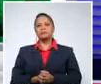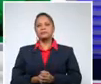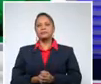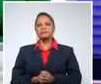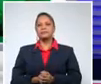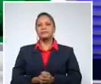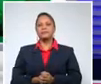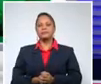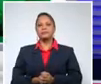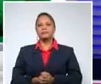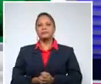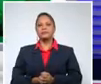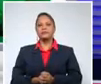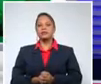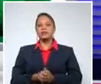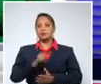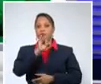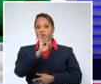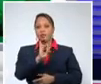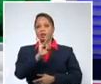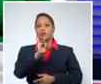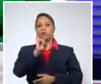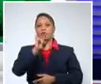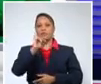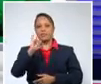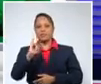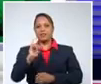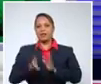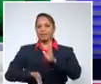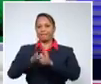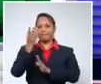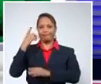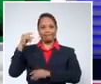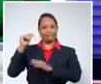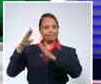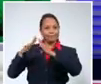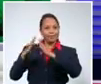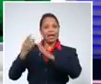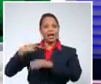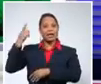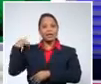estas 796 altas de ayer, pues